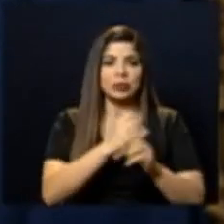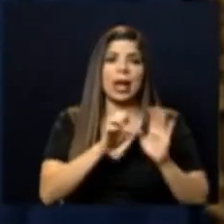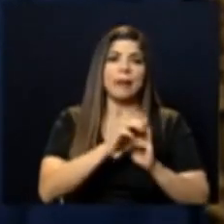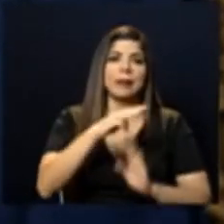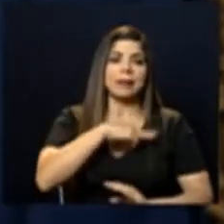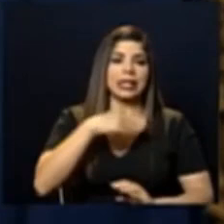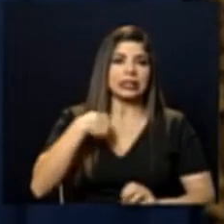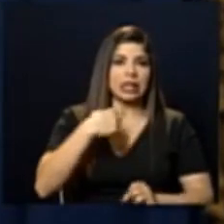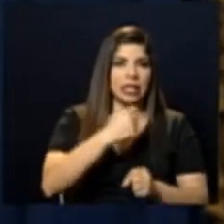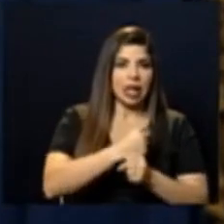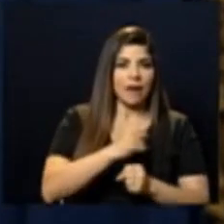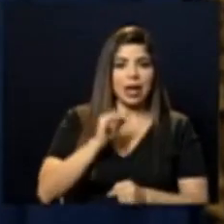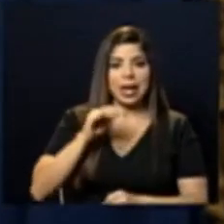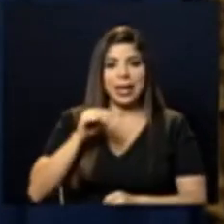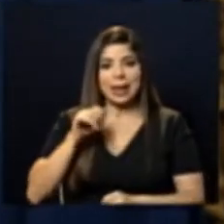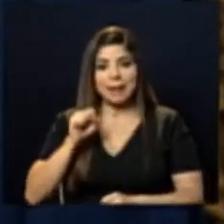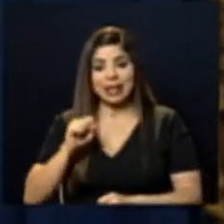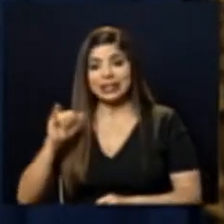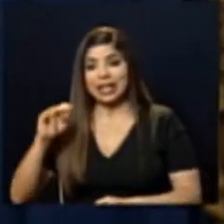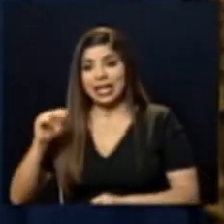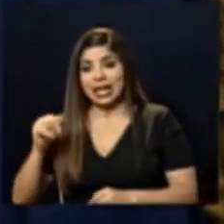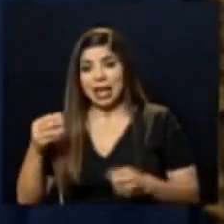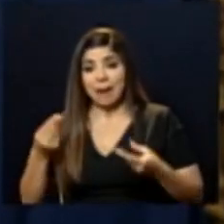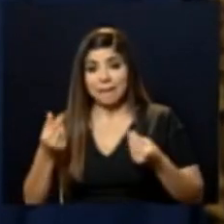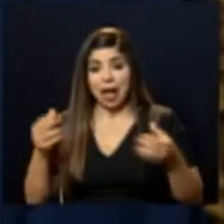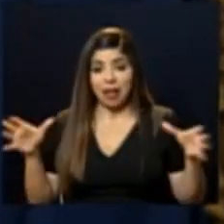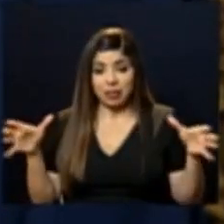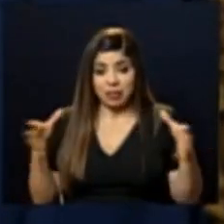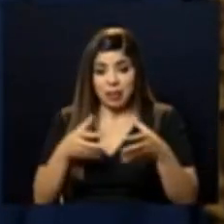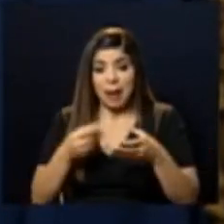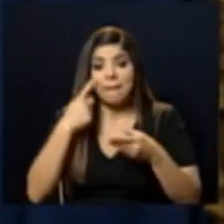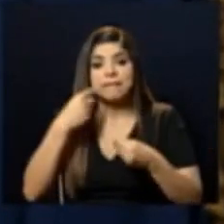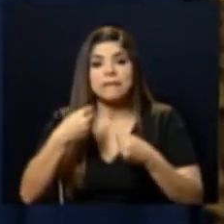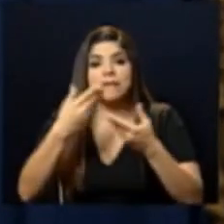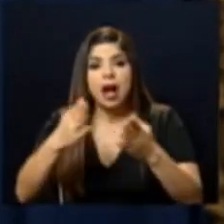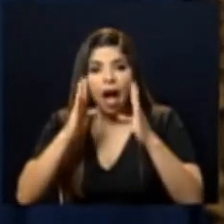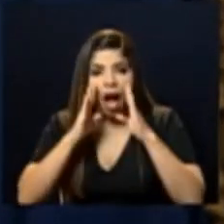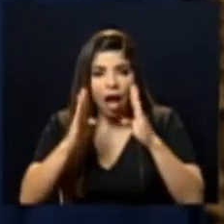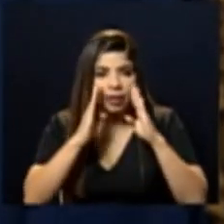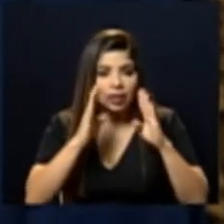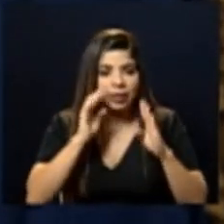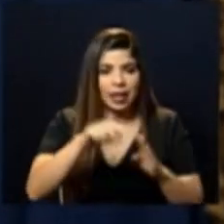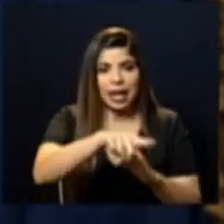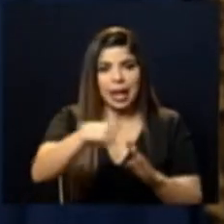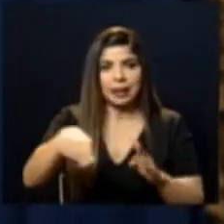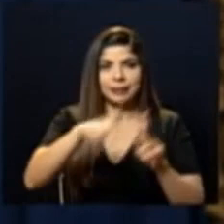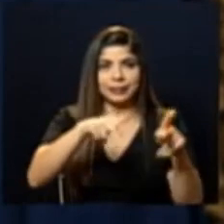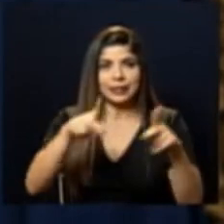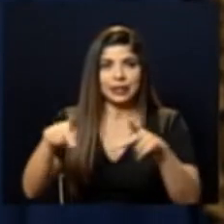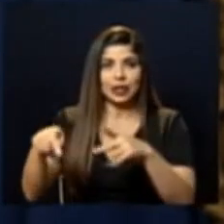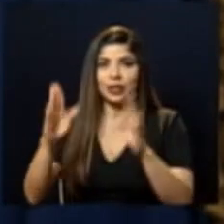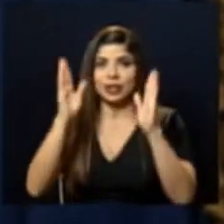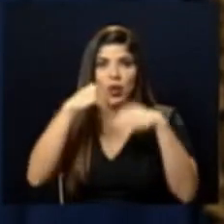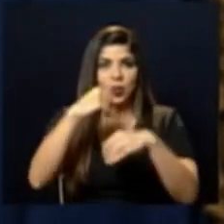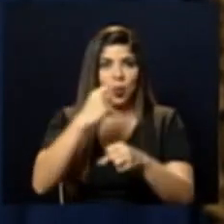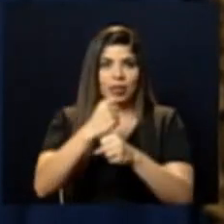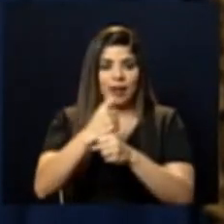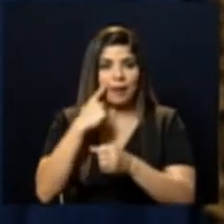de Trabajo, el IMAS e INA, para una cobertura integral a la población